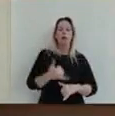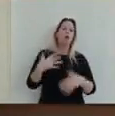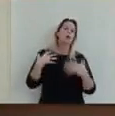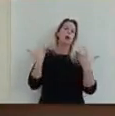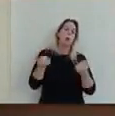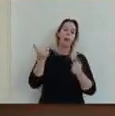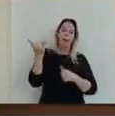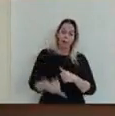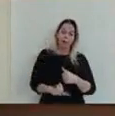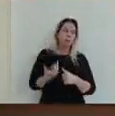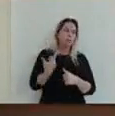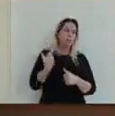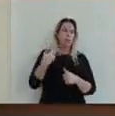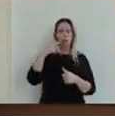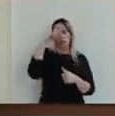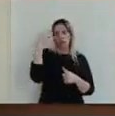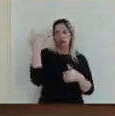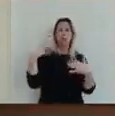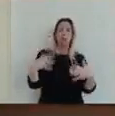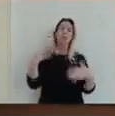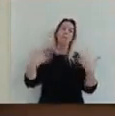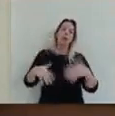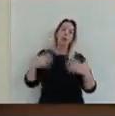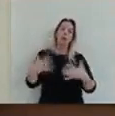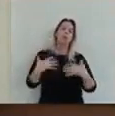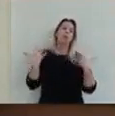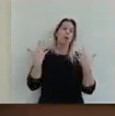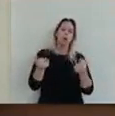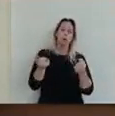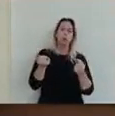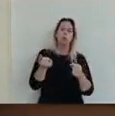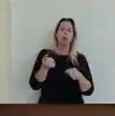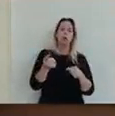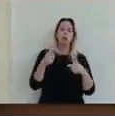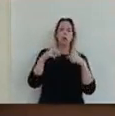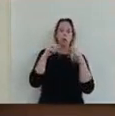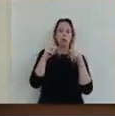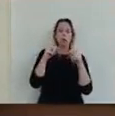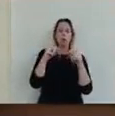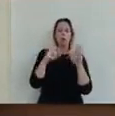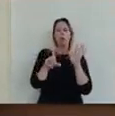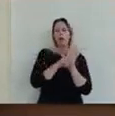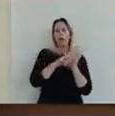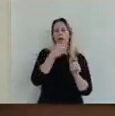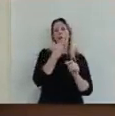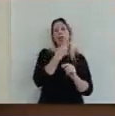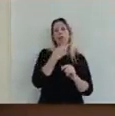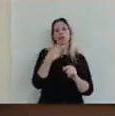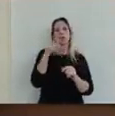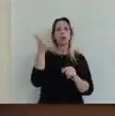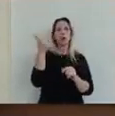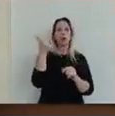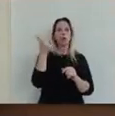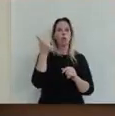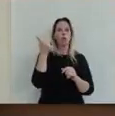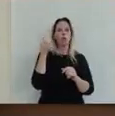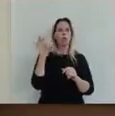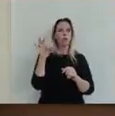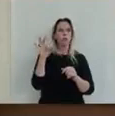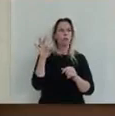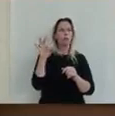emergencia y estamos todos de acuerdo con el decreto 260. Después, el 297, un domingo, que declara